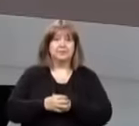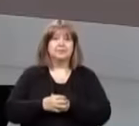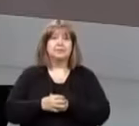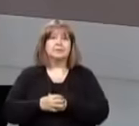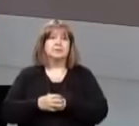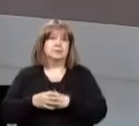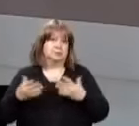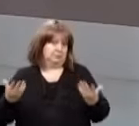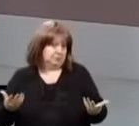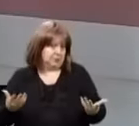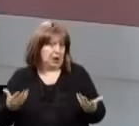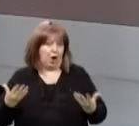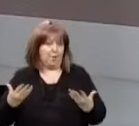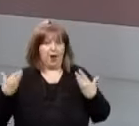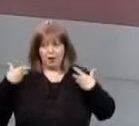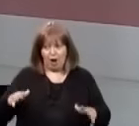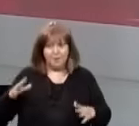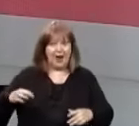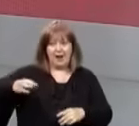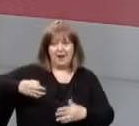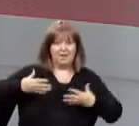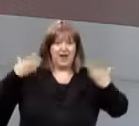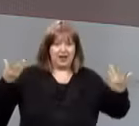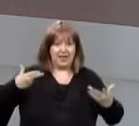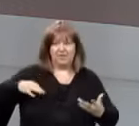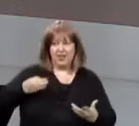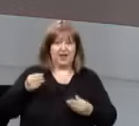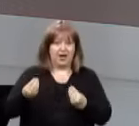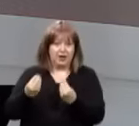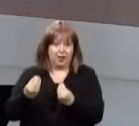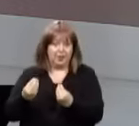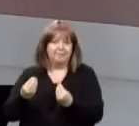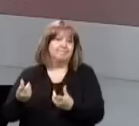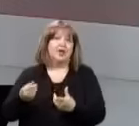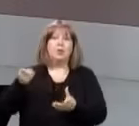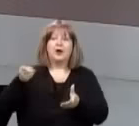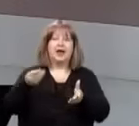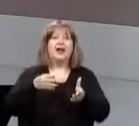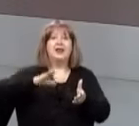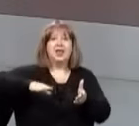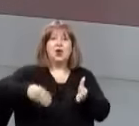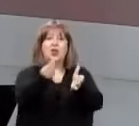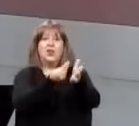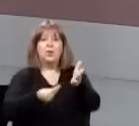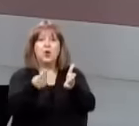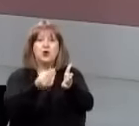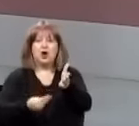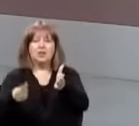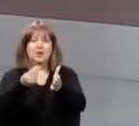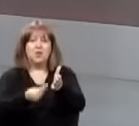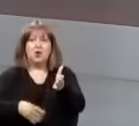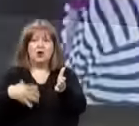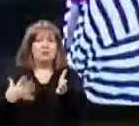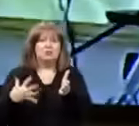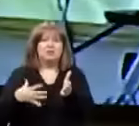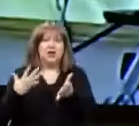Bueno, ni muy normal ni muy feliz la vida, ¿no? Lo decías también ayer cuando vos comentabas lo del tema de los dibujos, lo que él manifestaba. Claro, ya venía mostrando. A través de los dibujos, ese